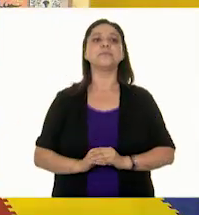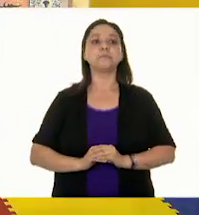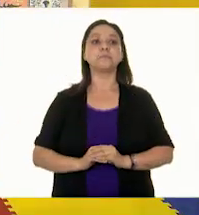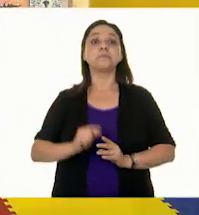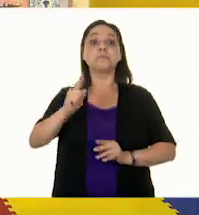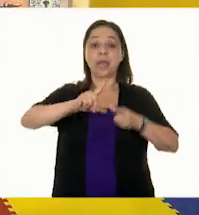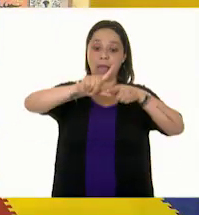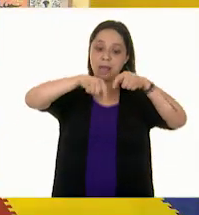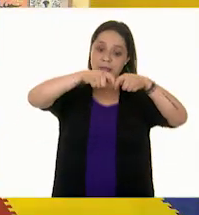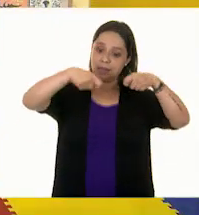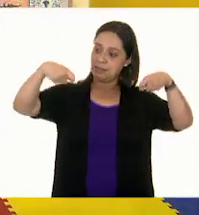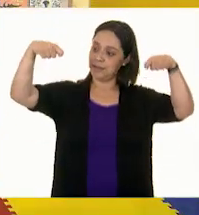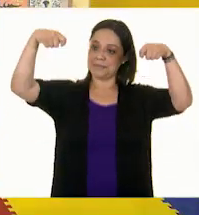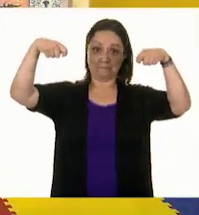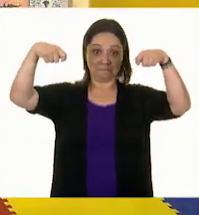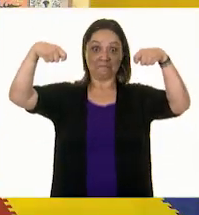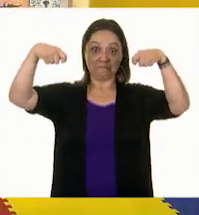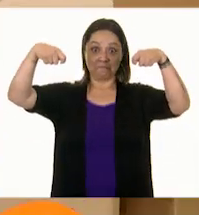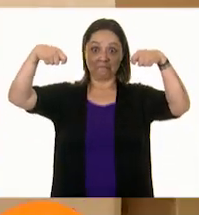¡Listón!